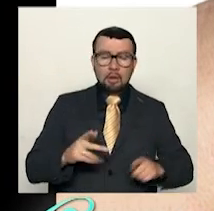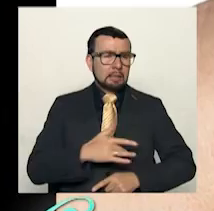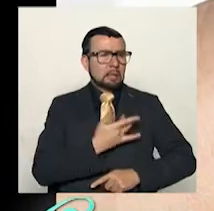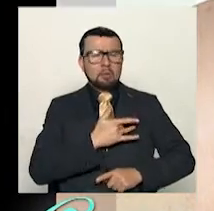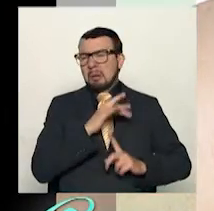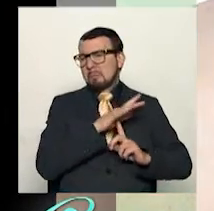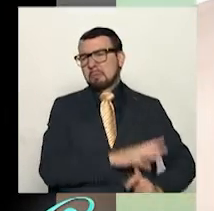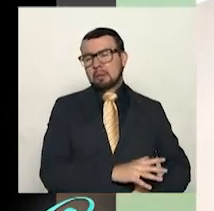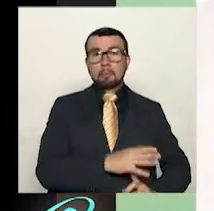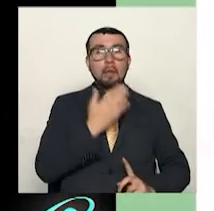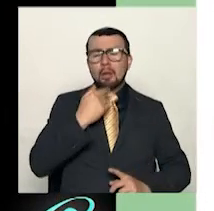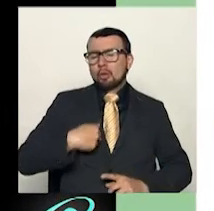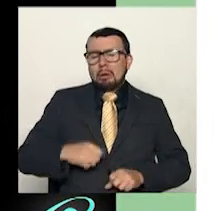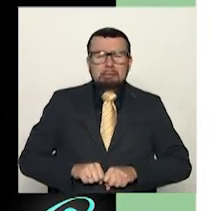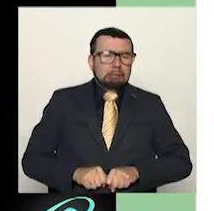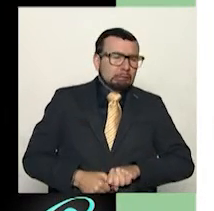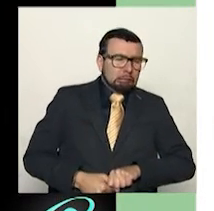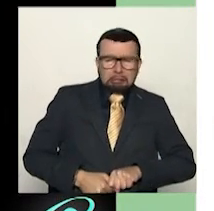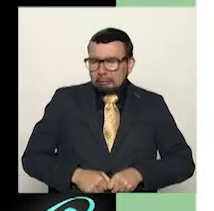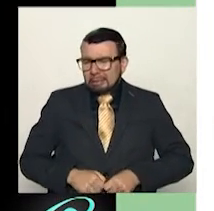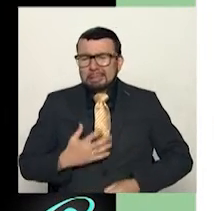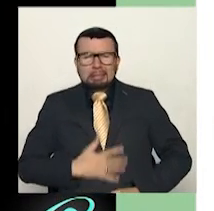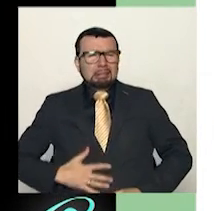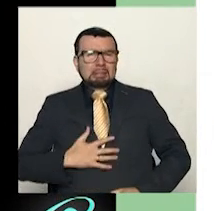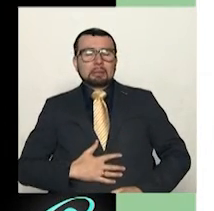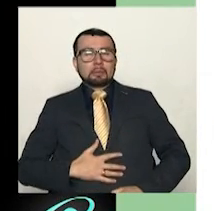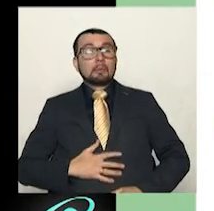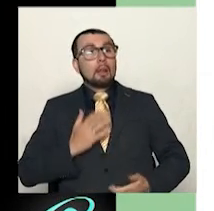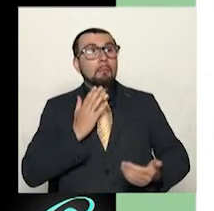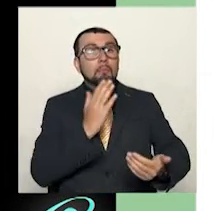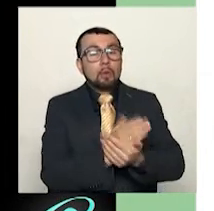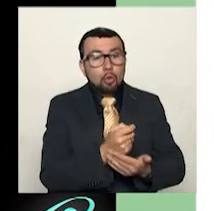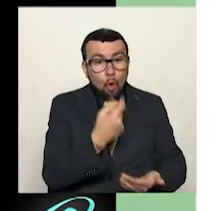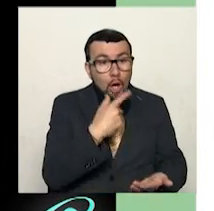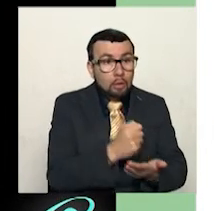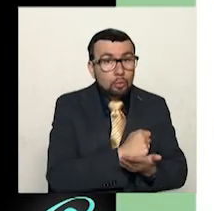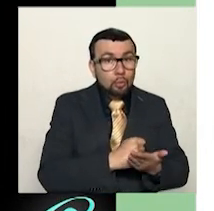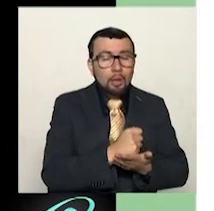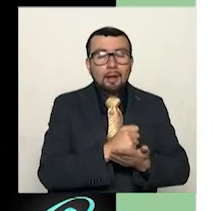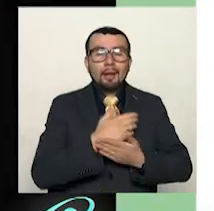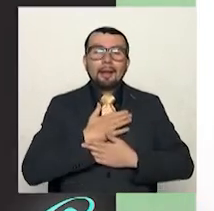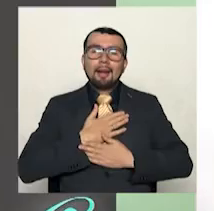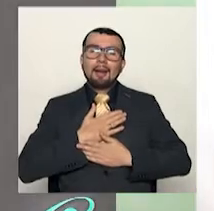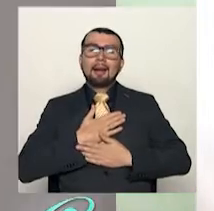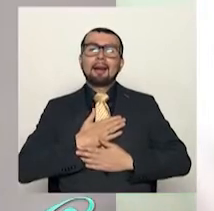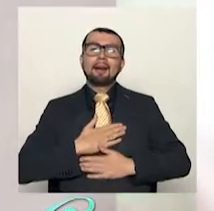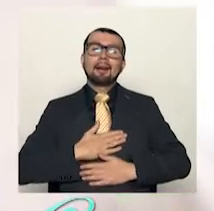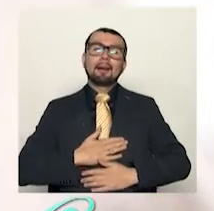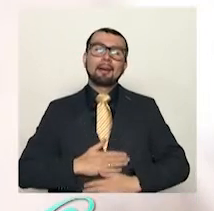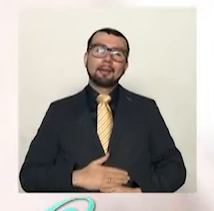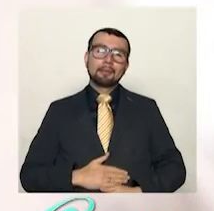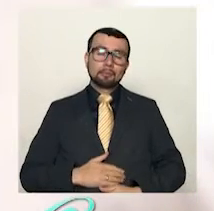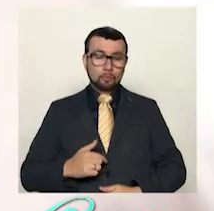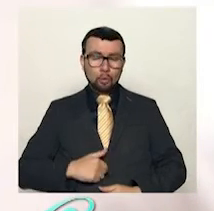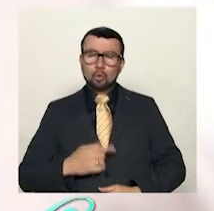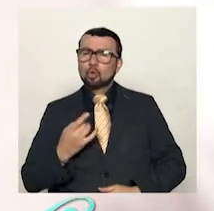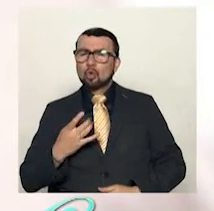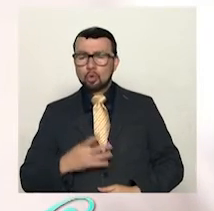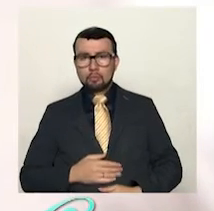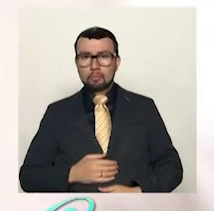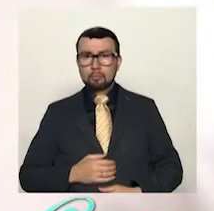la persona dice, tengo un cólico abdominal. Entonces decía Freddy, buscapina para los que tienen gastritis,